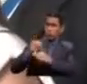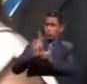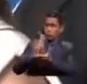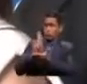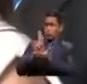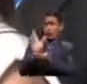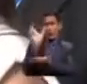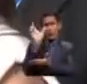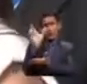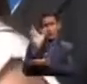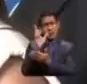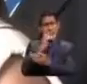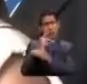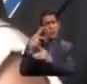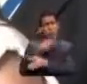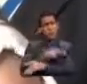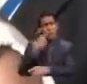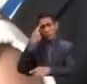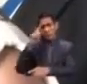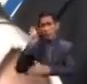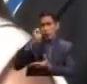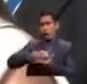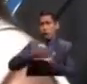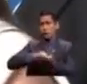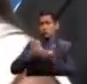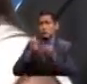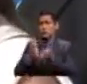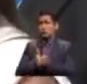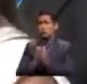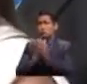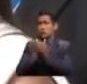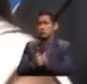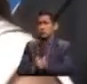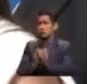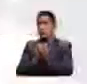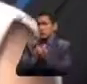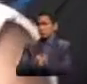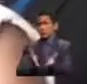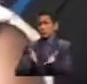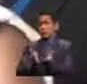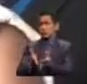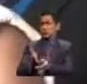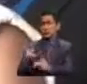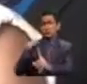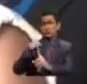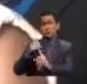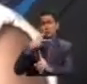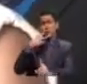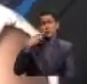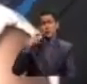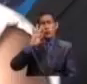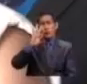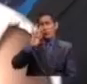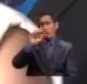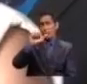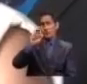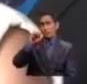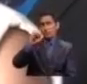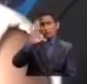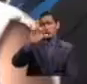de un bote. No sé para qué beneficia en su salud del señor Fantoni. El bote fue adquirido en el